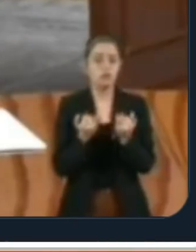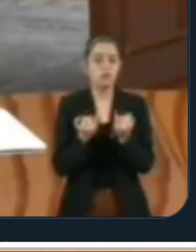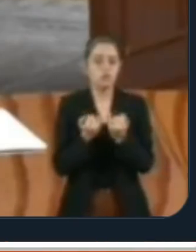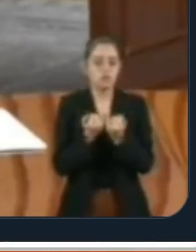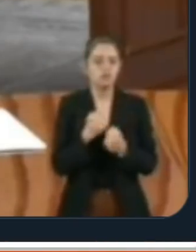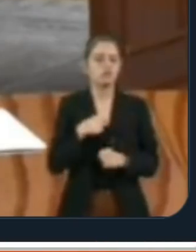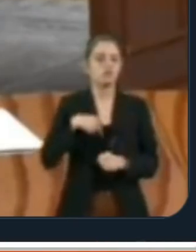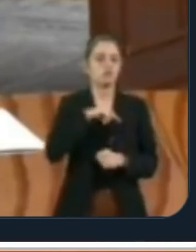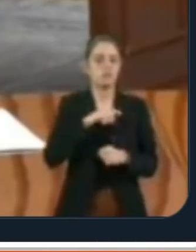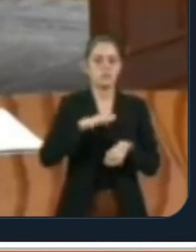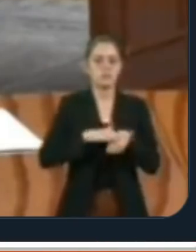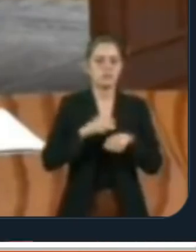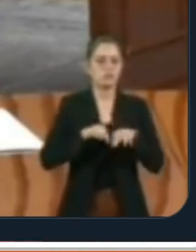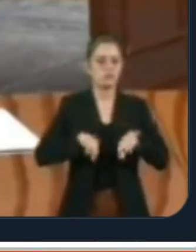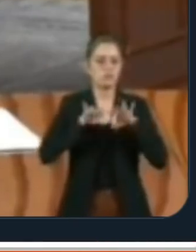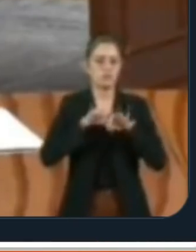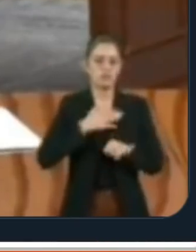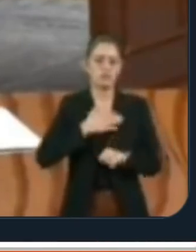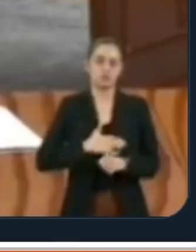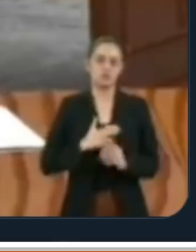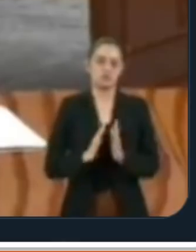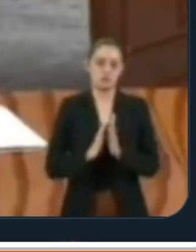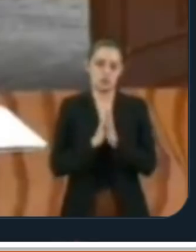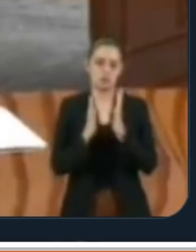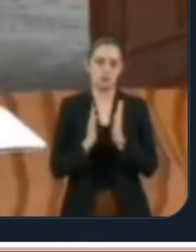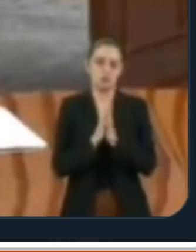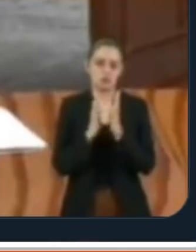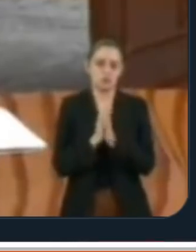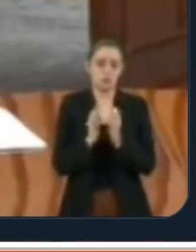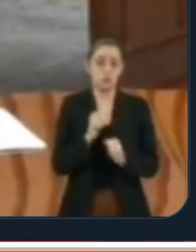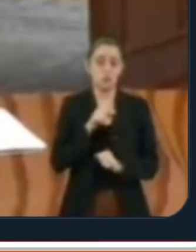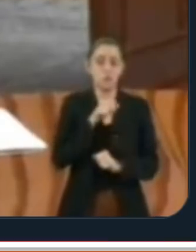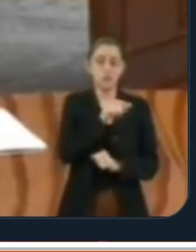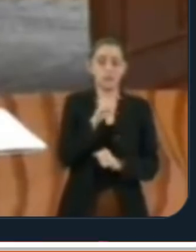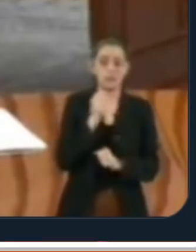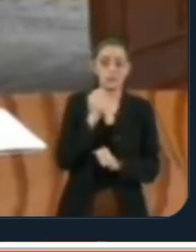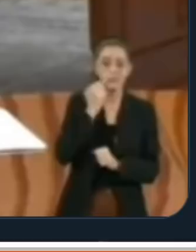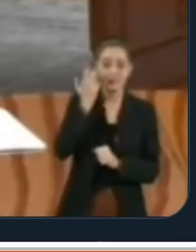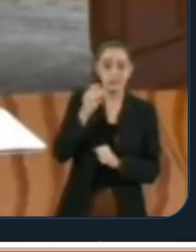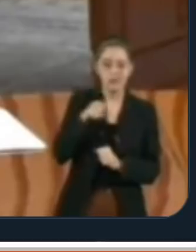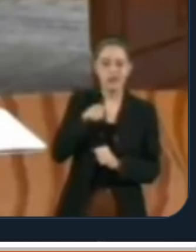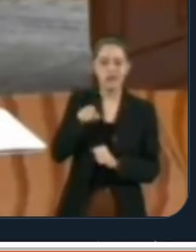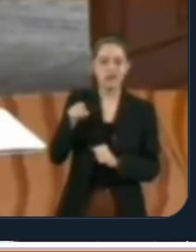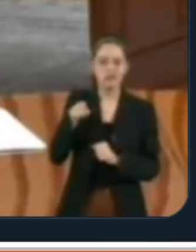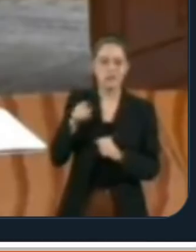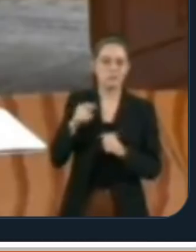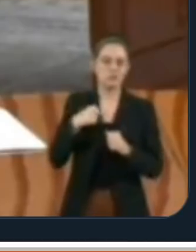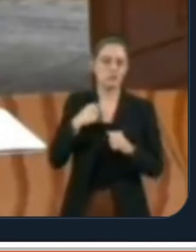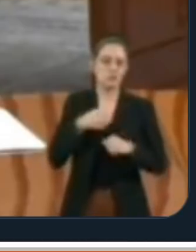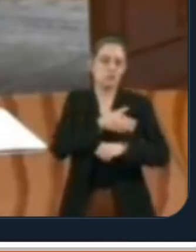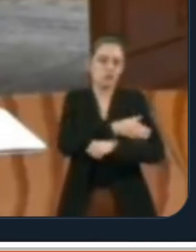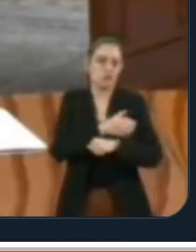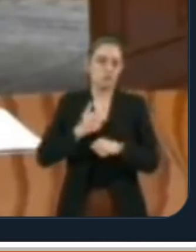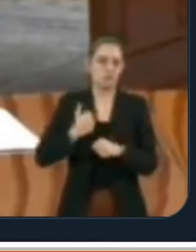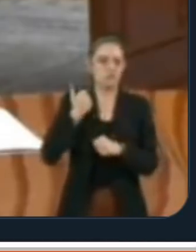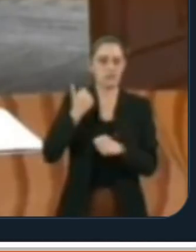espíritu de la democracia a las pretensiones de asalto al poder público y creación de